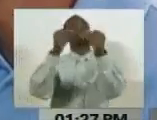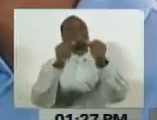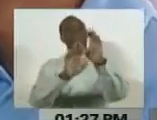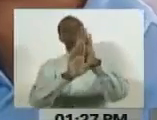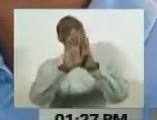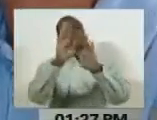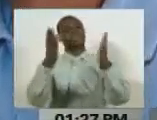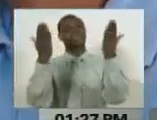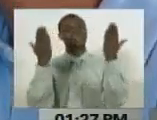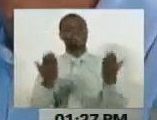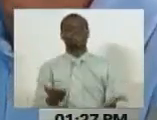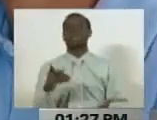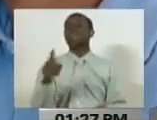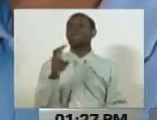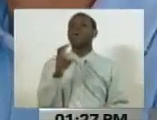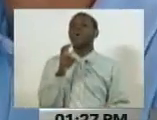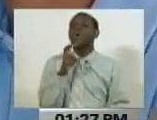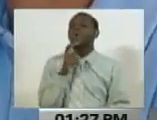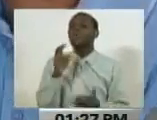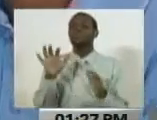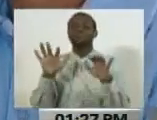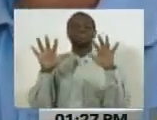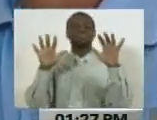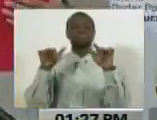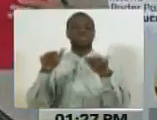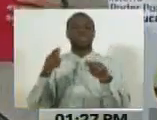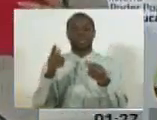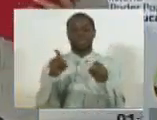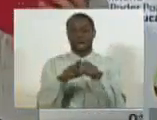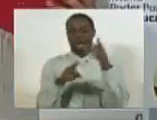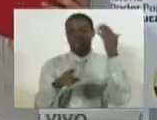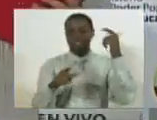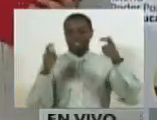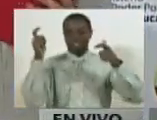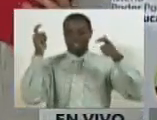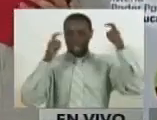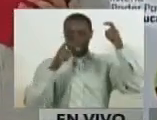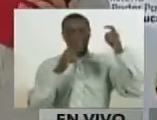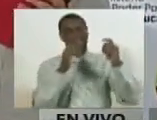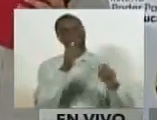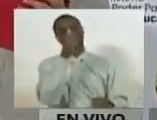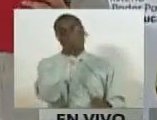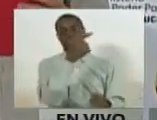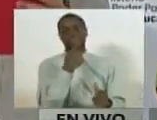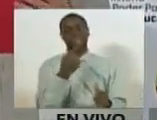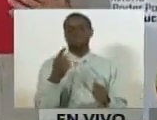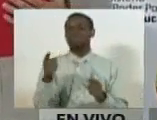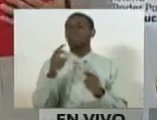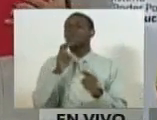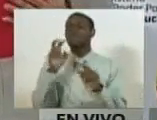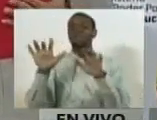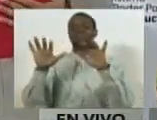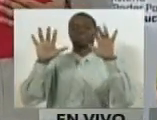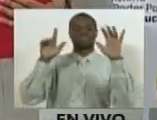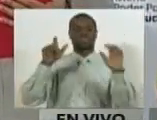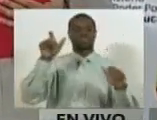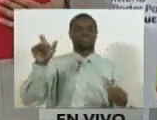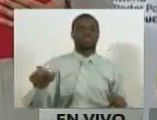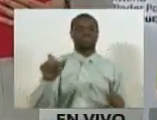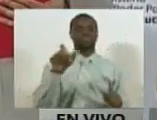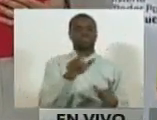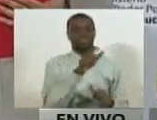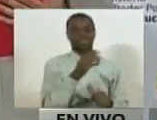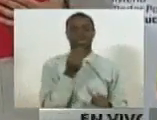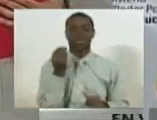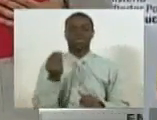La juventud de oro, la generación de oro, como dijera nuestro comandante Hugo Chávez. Hemos venido a este acto